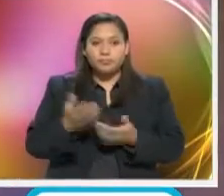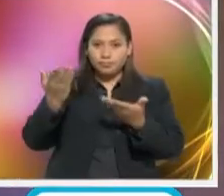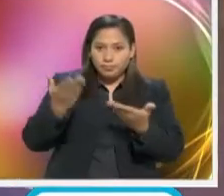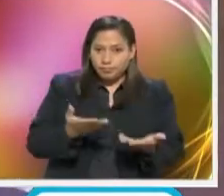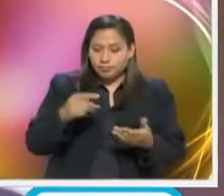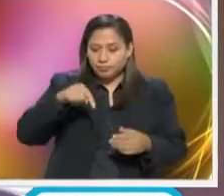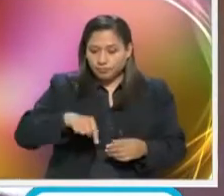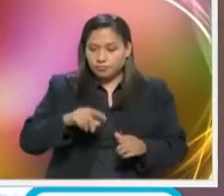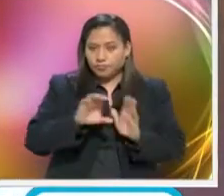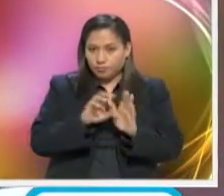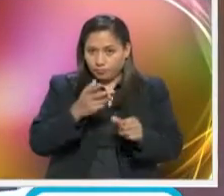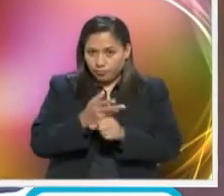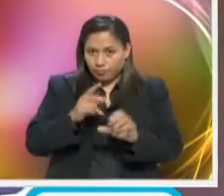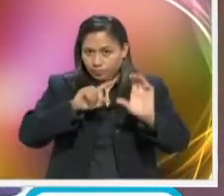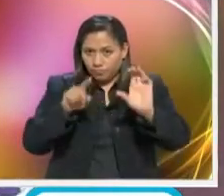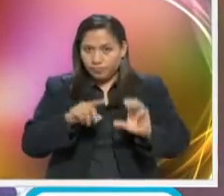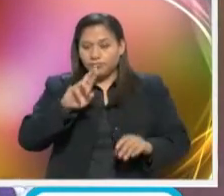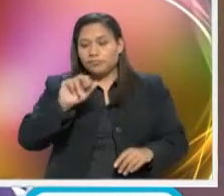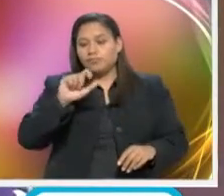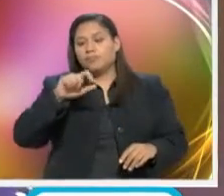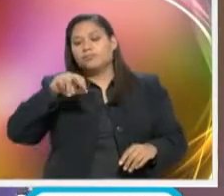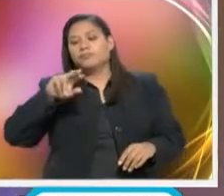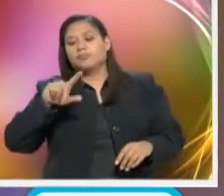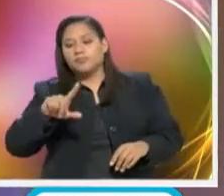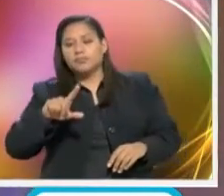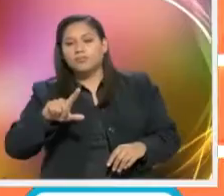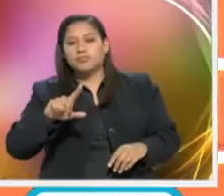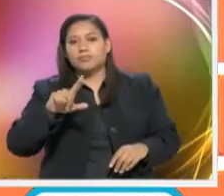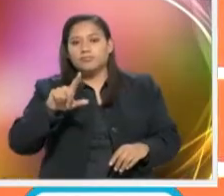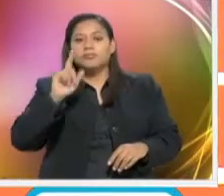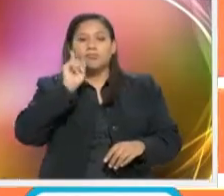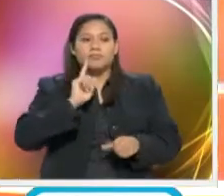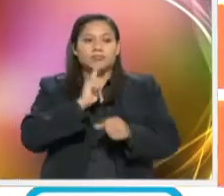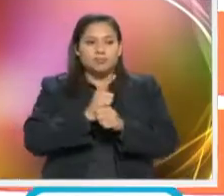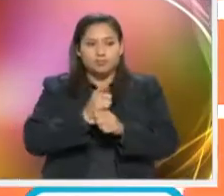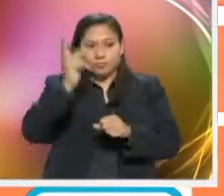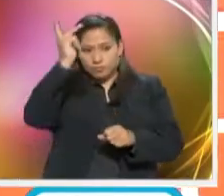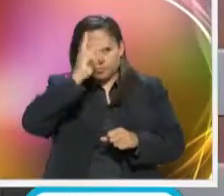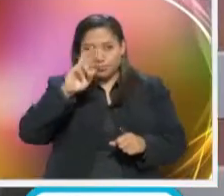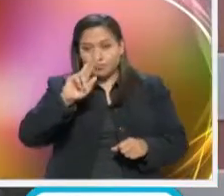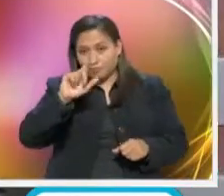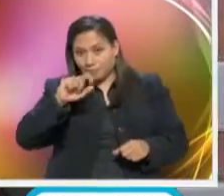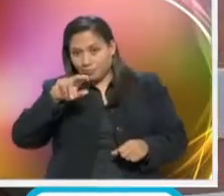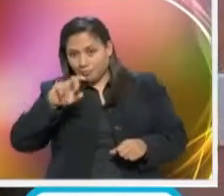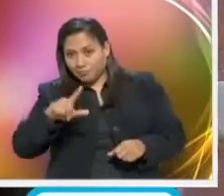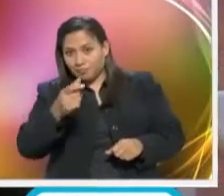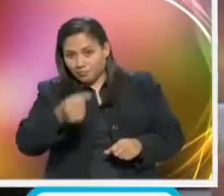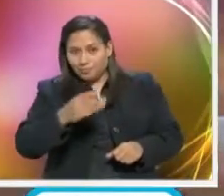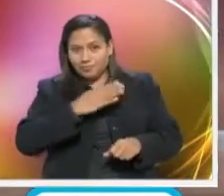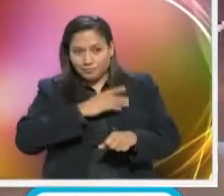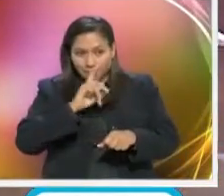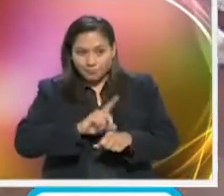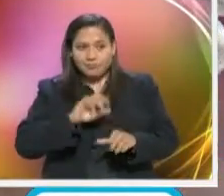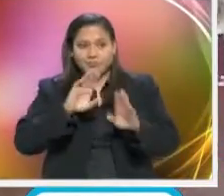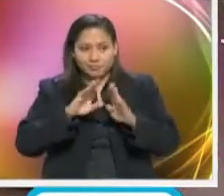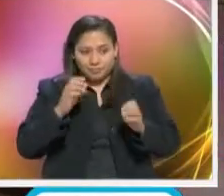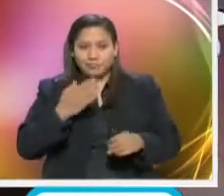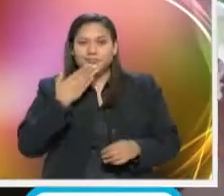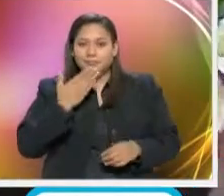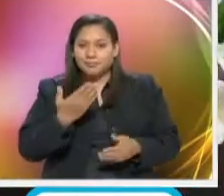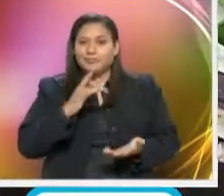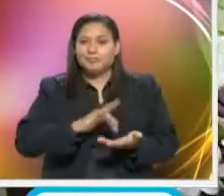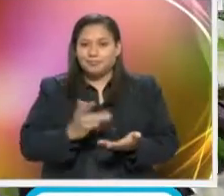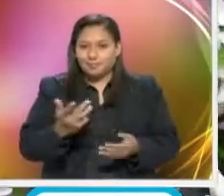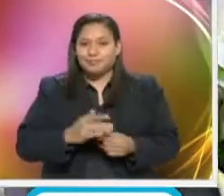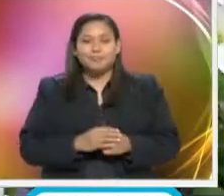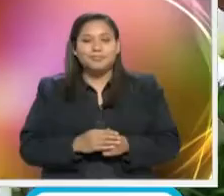Y hoy recibimos aquí en el estudio de Tu Ciudad Es a Raquel Besudo Babani, licenciada en Psicología. Raquel, buenos días. Muchas gracias. ¿Cómo estás? Gracias, bien, muy